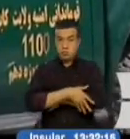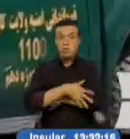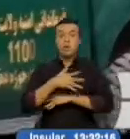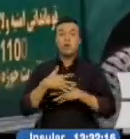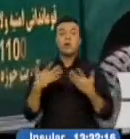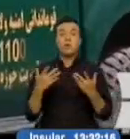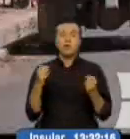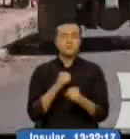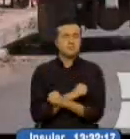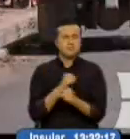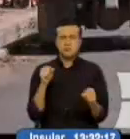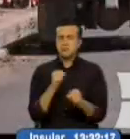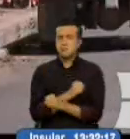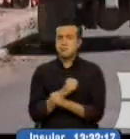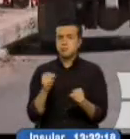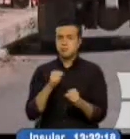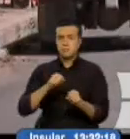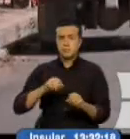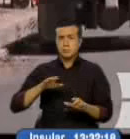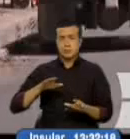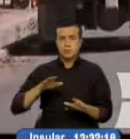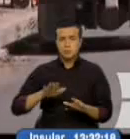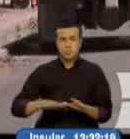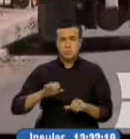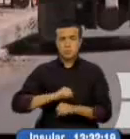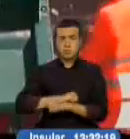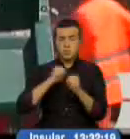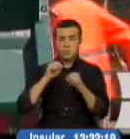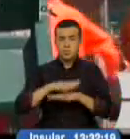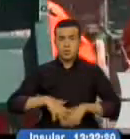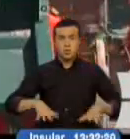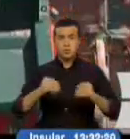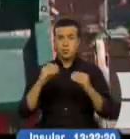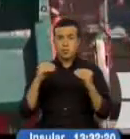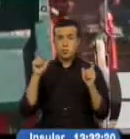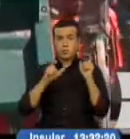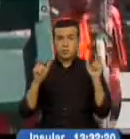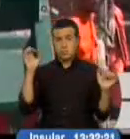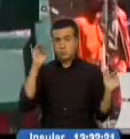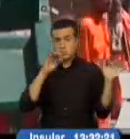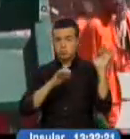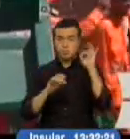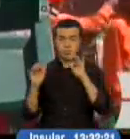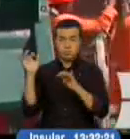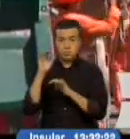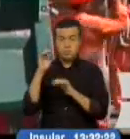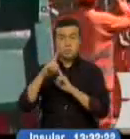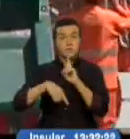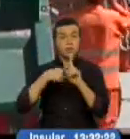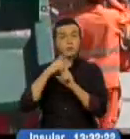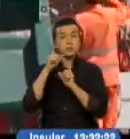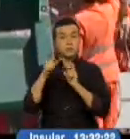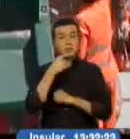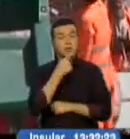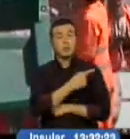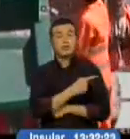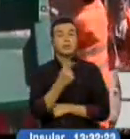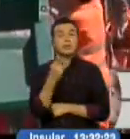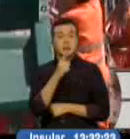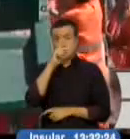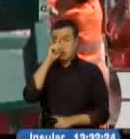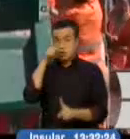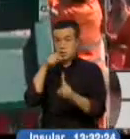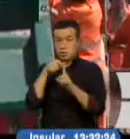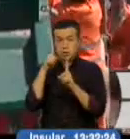cargado con explosivos y detonado en una zona de gran concurrencia de personas. Además, indicó que el objetivo no